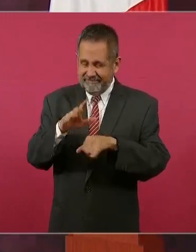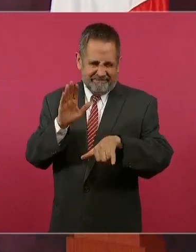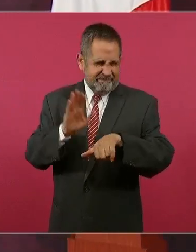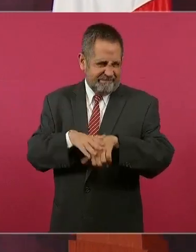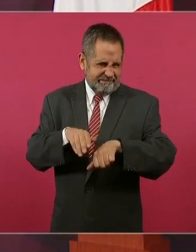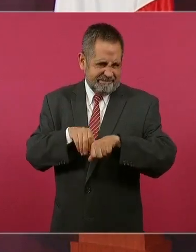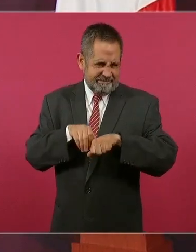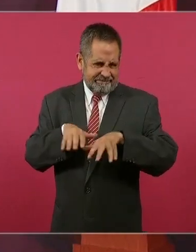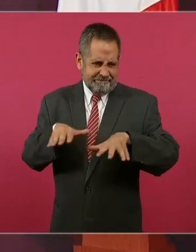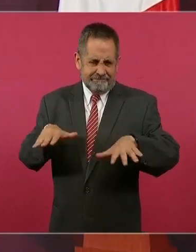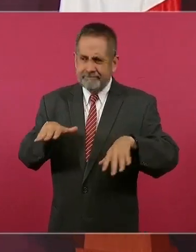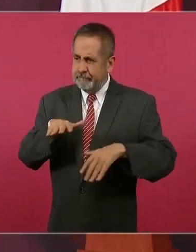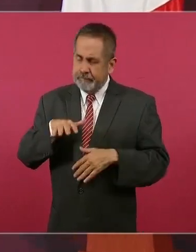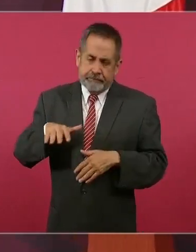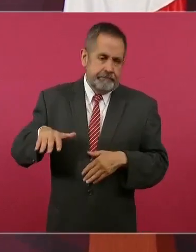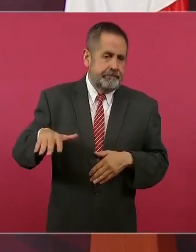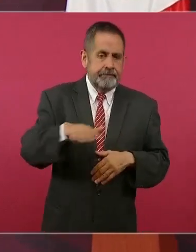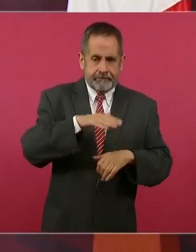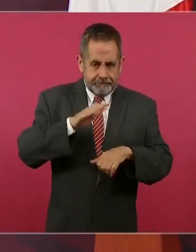extendido a